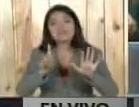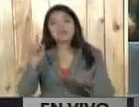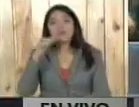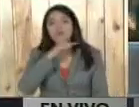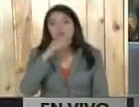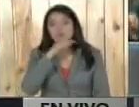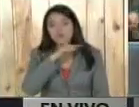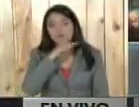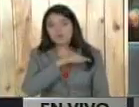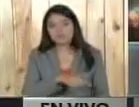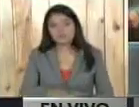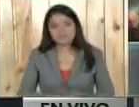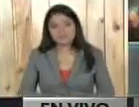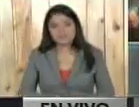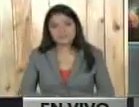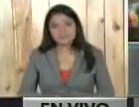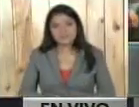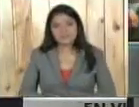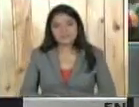octubre. Bueno, queridas